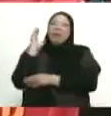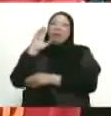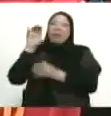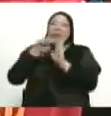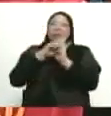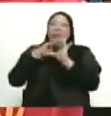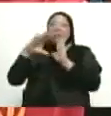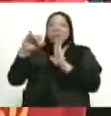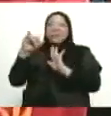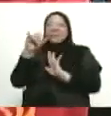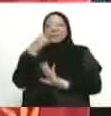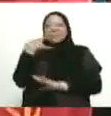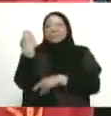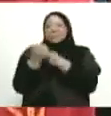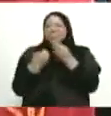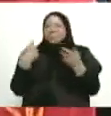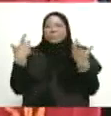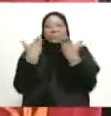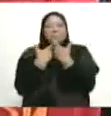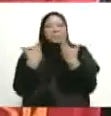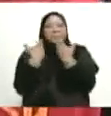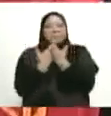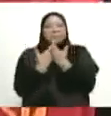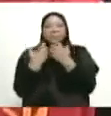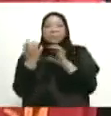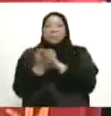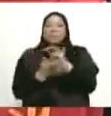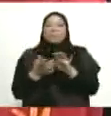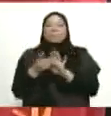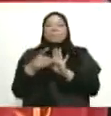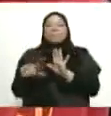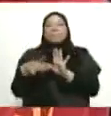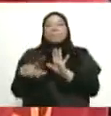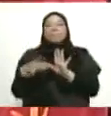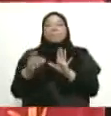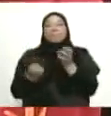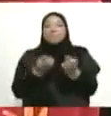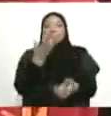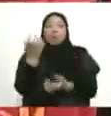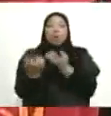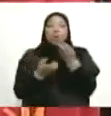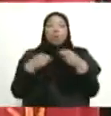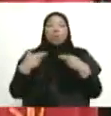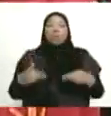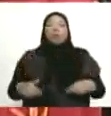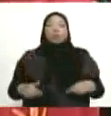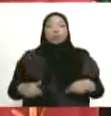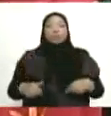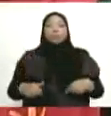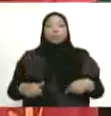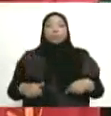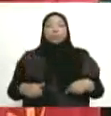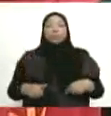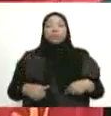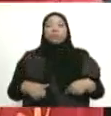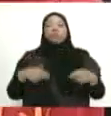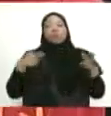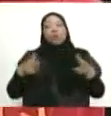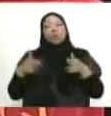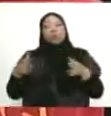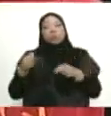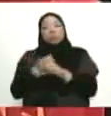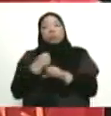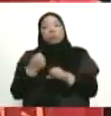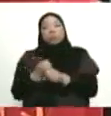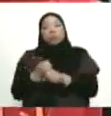Constituyente. Guarimbas por todos lados. La derecha andaba incendiando seres humanos, asesinando seres humanos